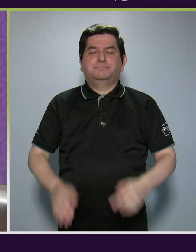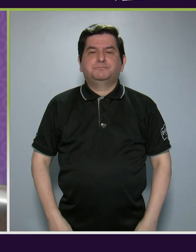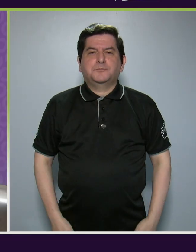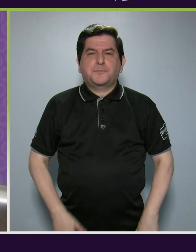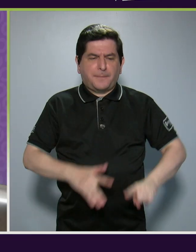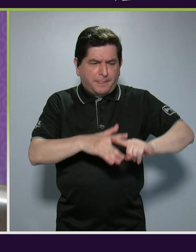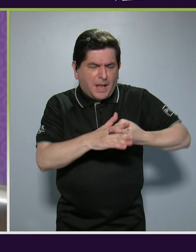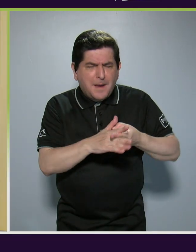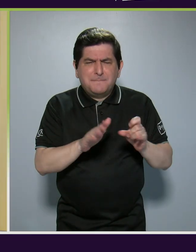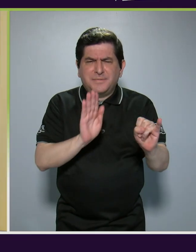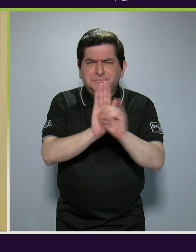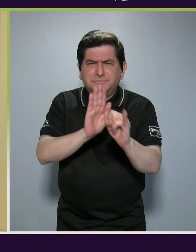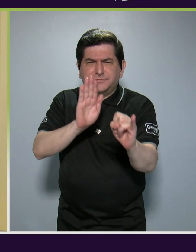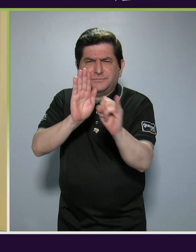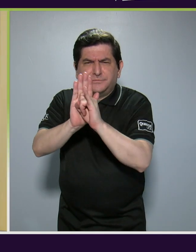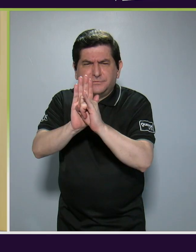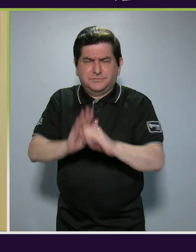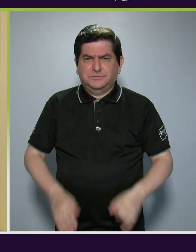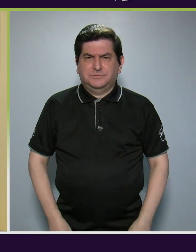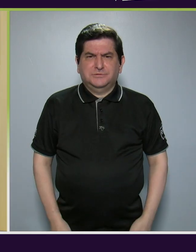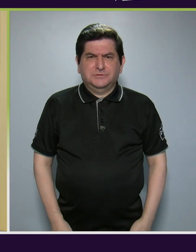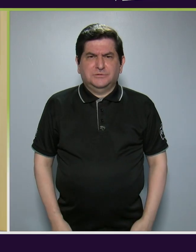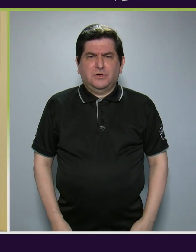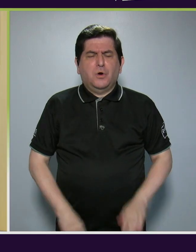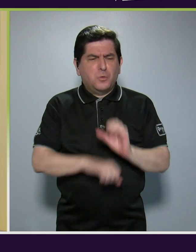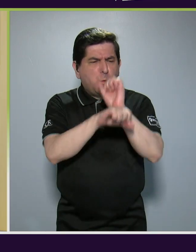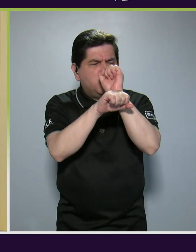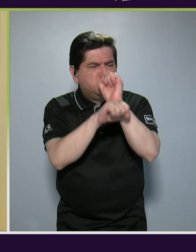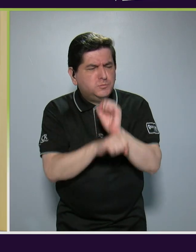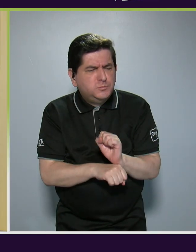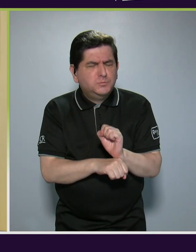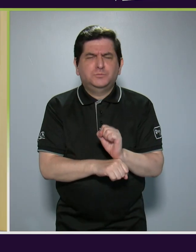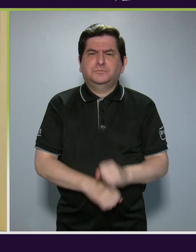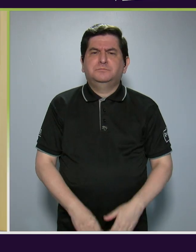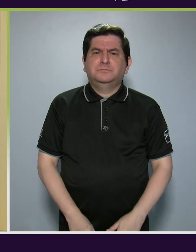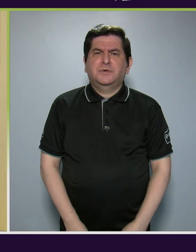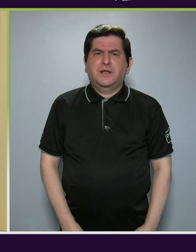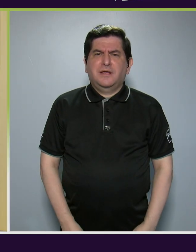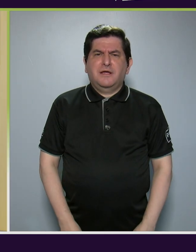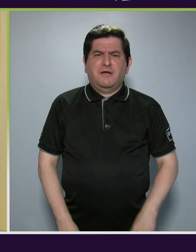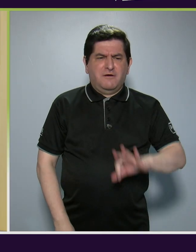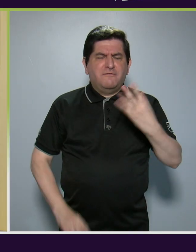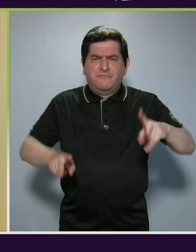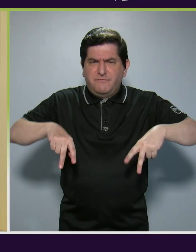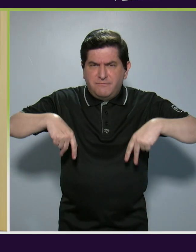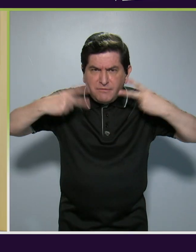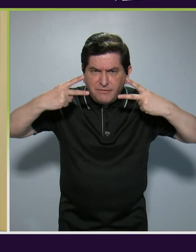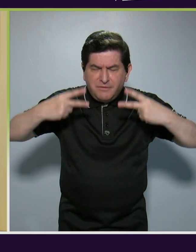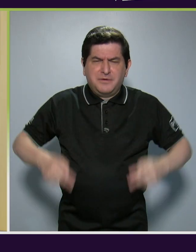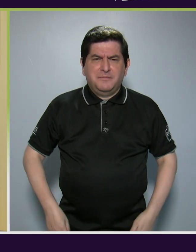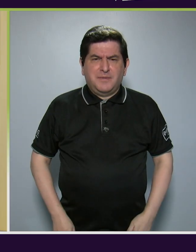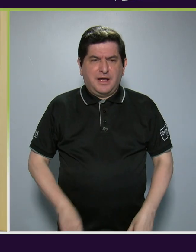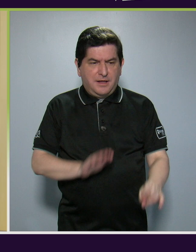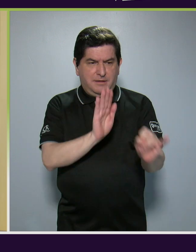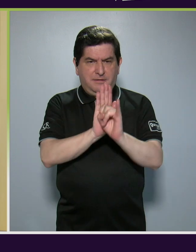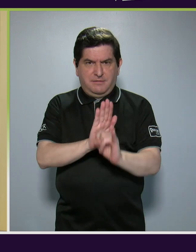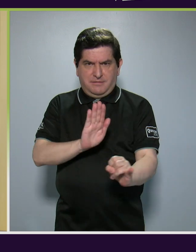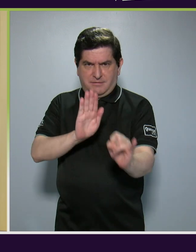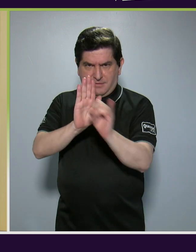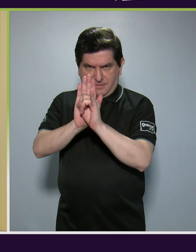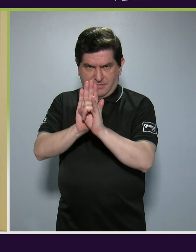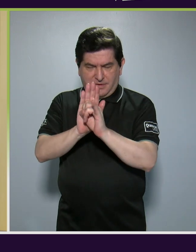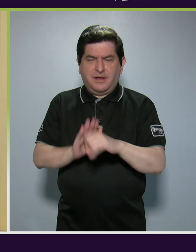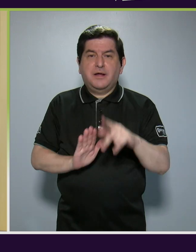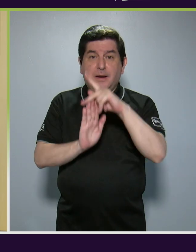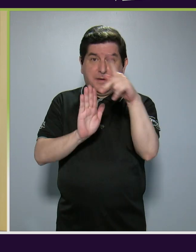a identificar, por ejemplo, cuáles eran esas costumbres, cuáles eran esos patrones, y se identificaron, digamos,